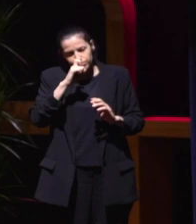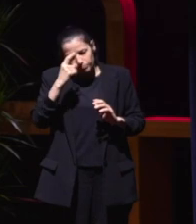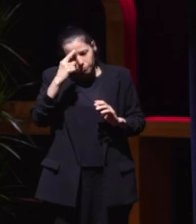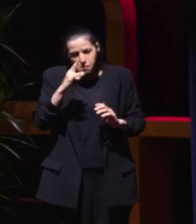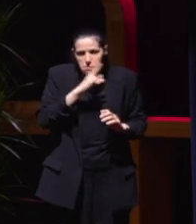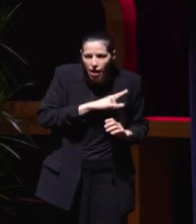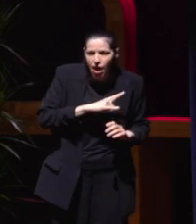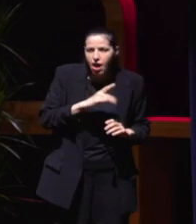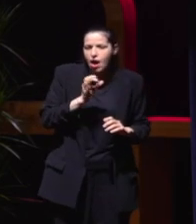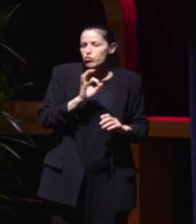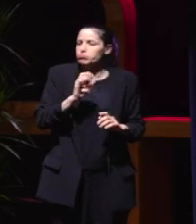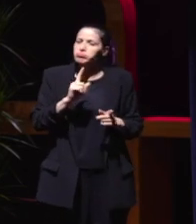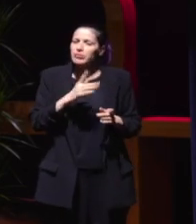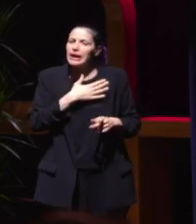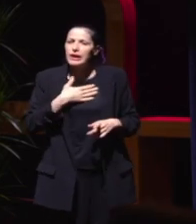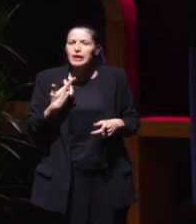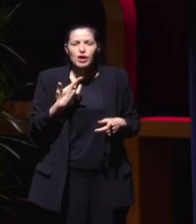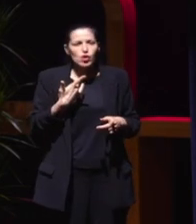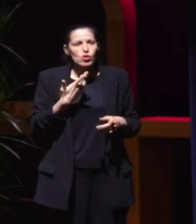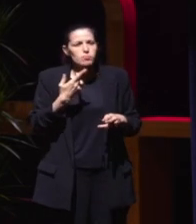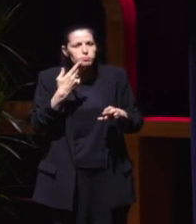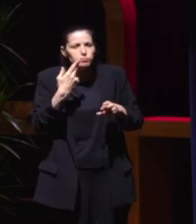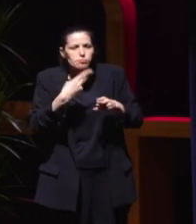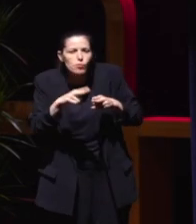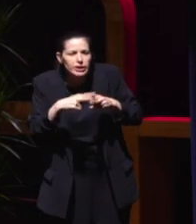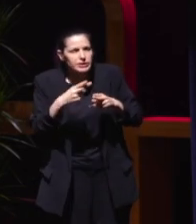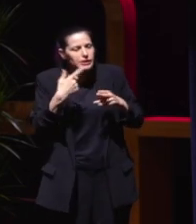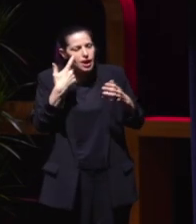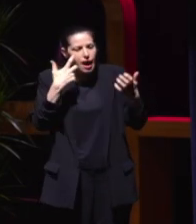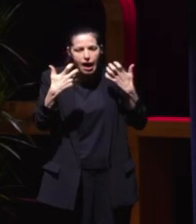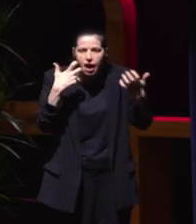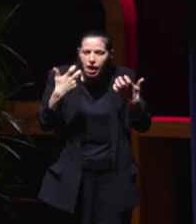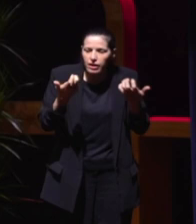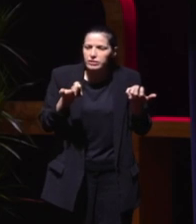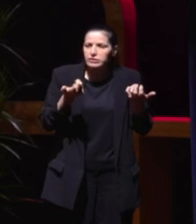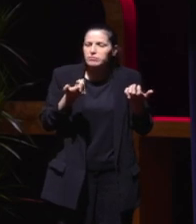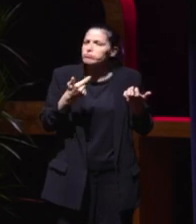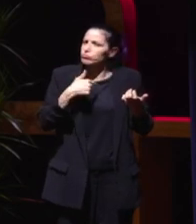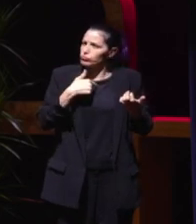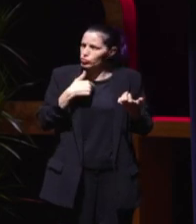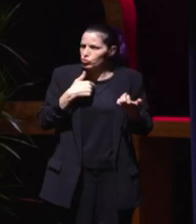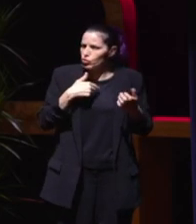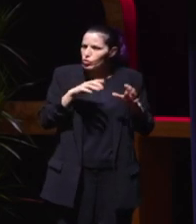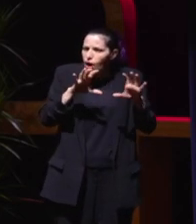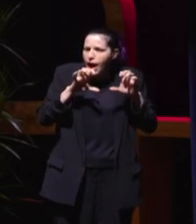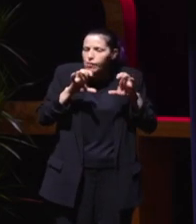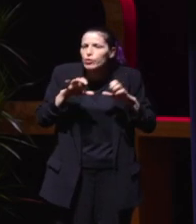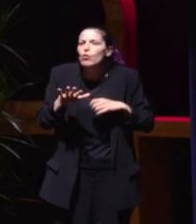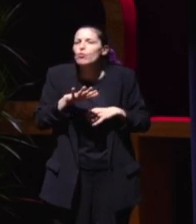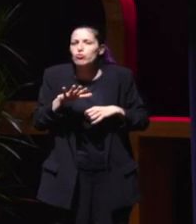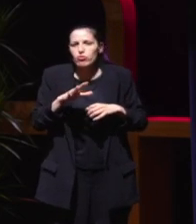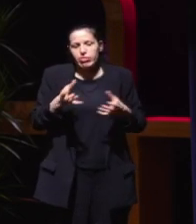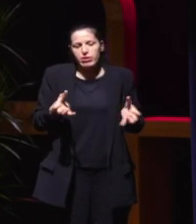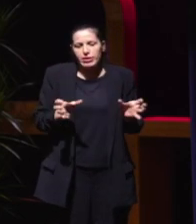leyendo la política del arte que eso es una cosa que he aprendido en la cadena ser porque en la cadena todo es político y